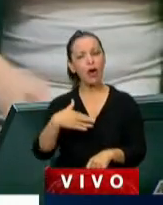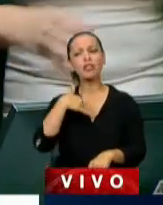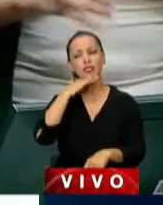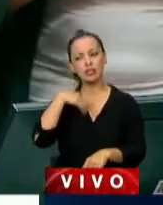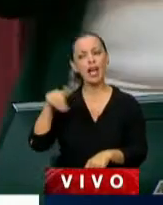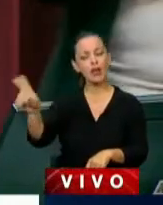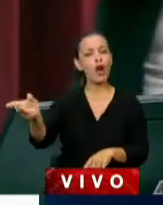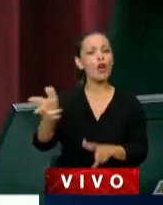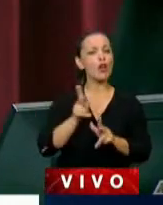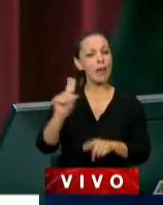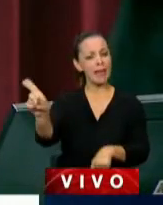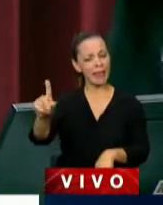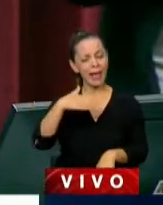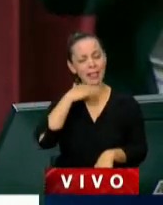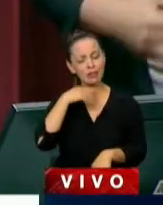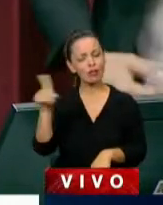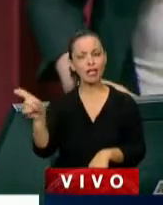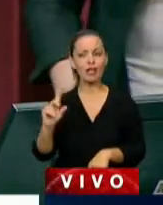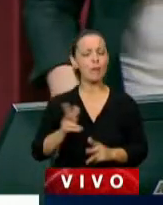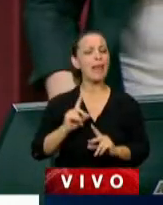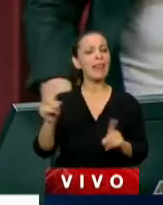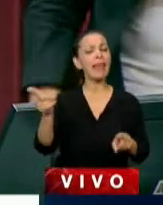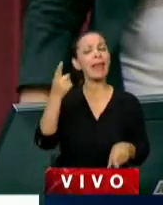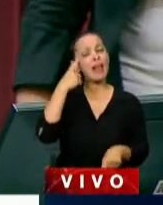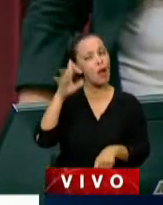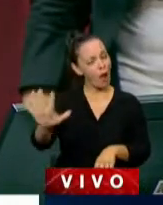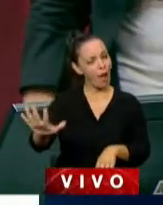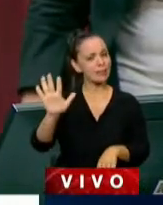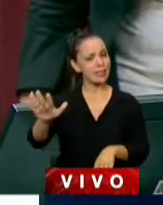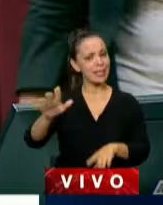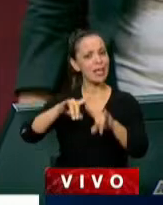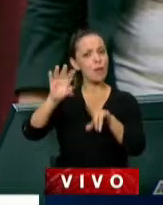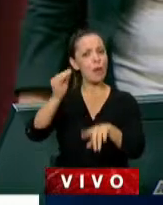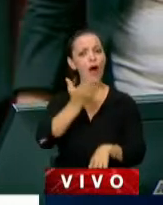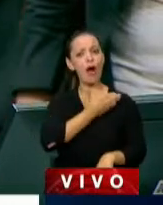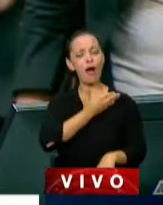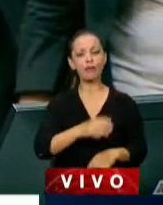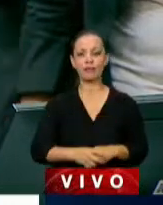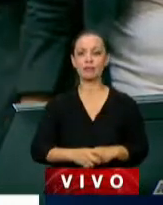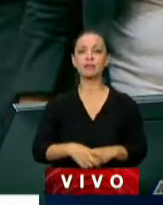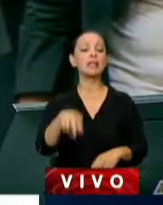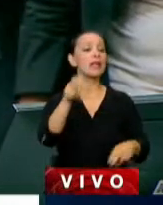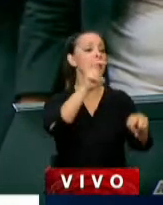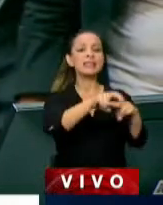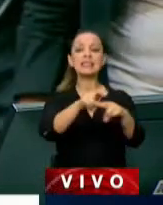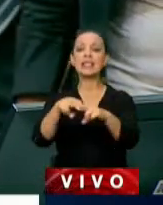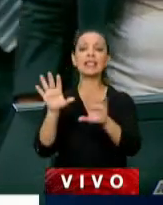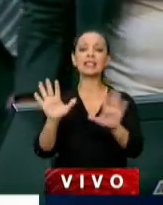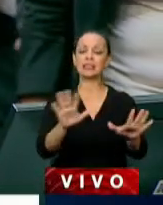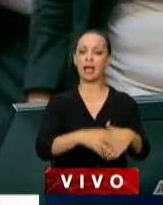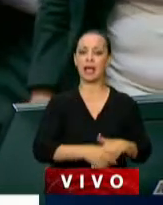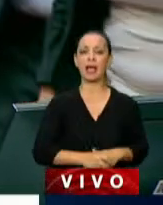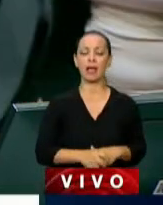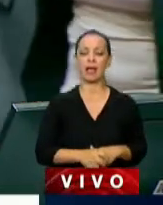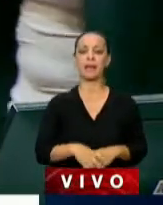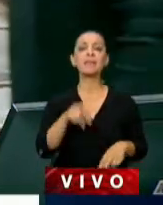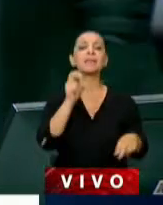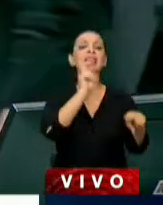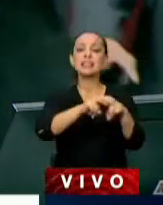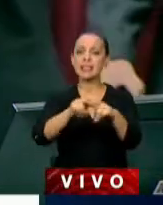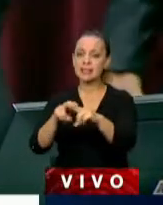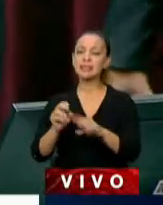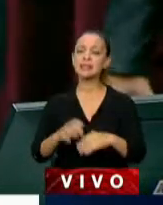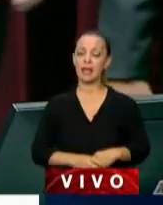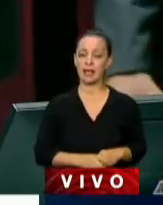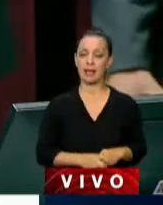corresponde seguro al bloque mayoritario, si es que lo hubiera, en este caso no lo hay. A la primera minoría, si es gobierno en general,